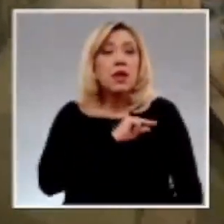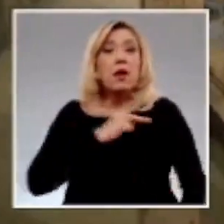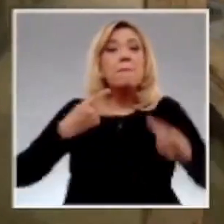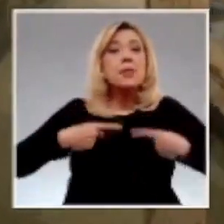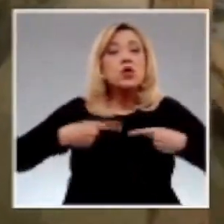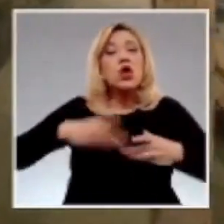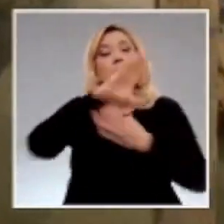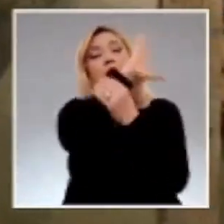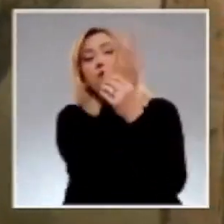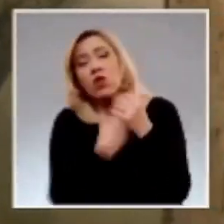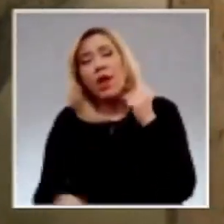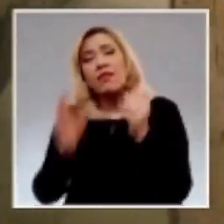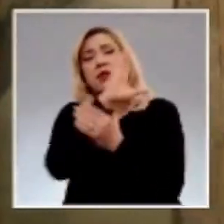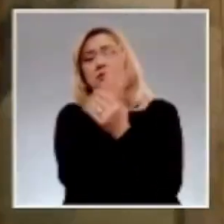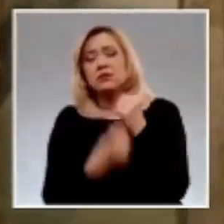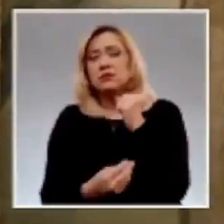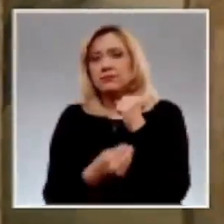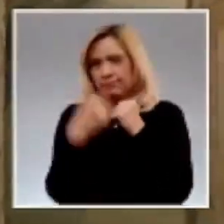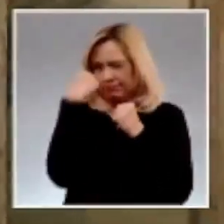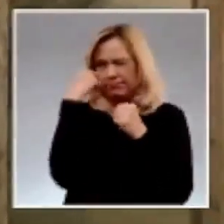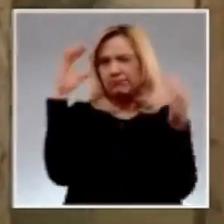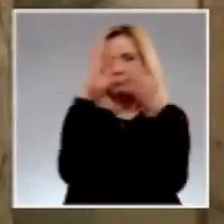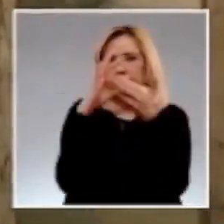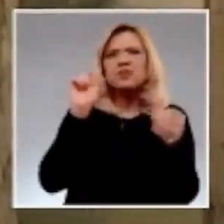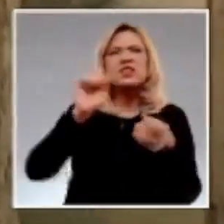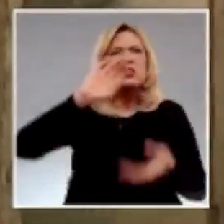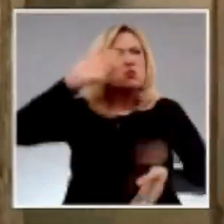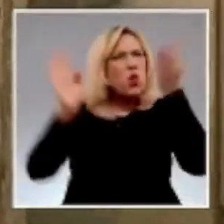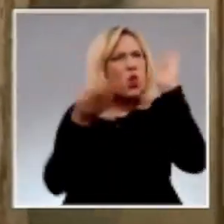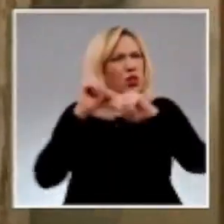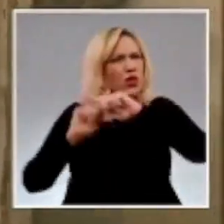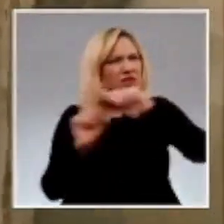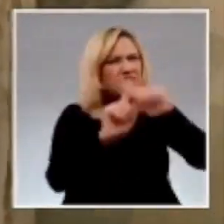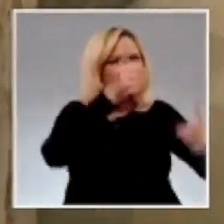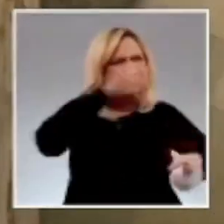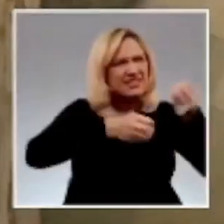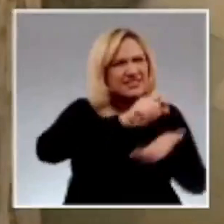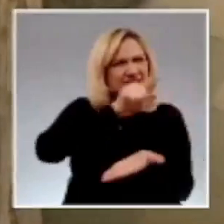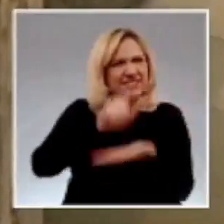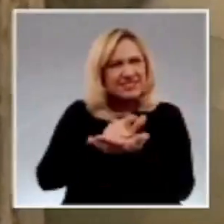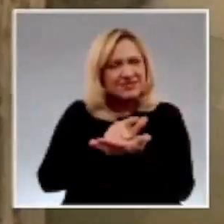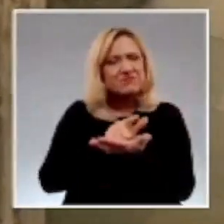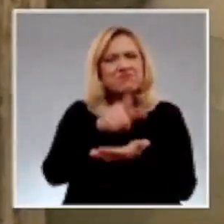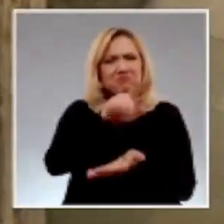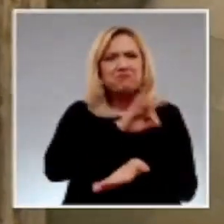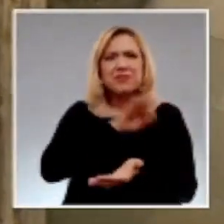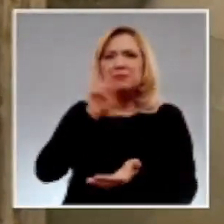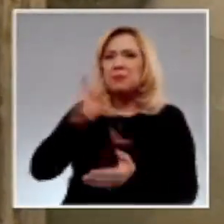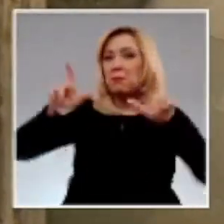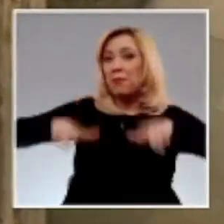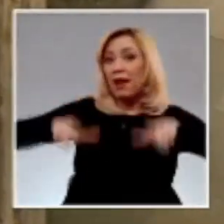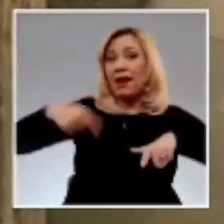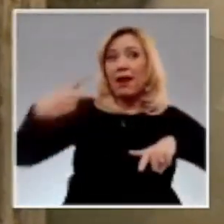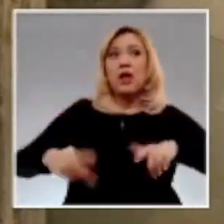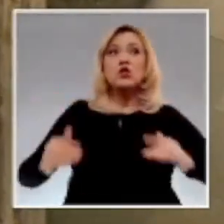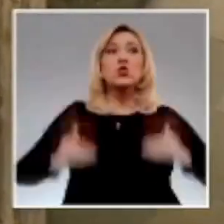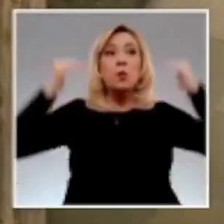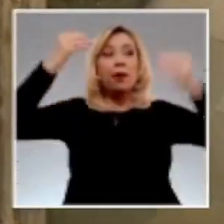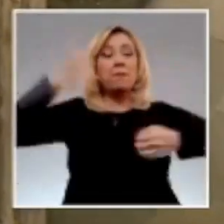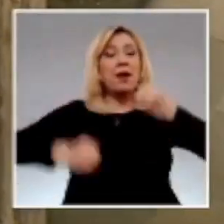Esto y mucho más en el reporte sobre la magistratura en el mundo, que ustedes pueden consultar en la página web de la Suprema Corte de Justicia de la